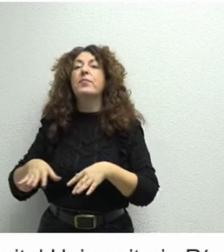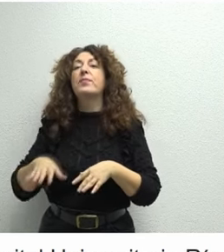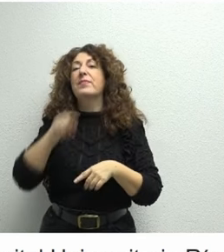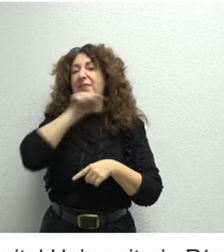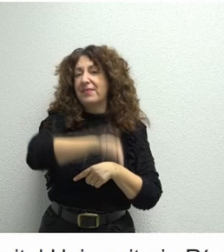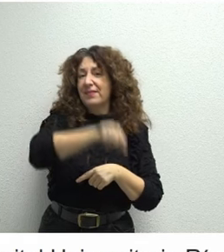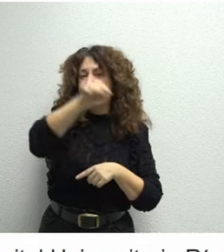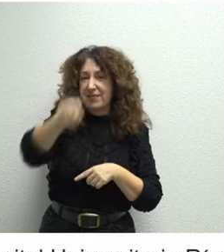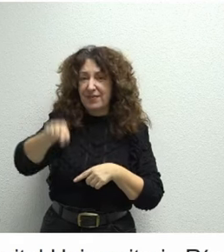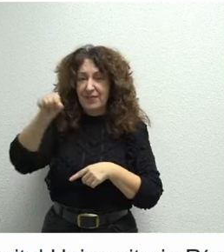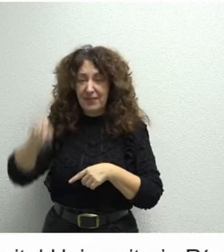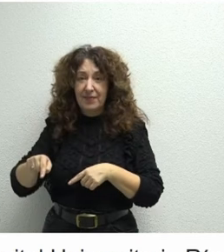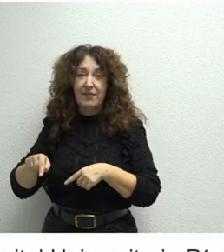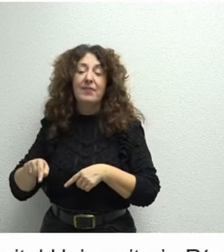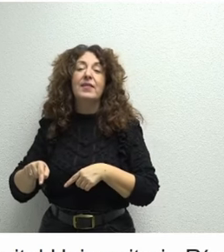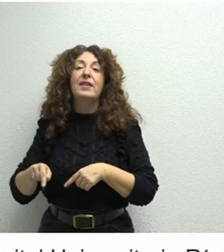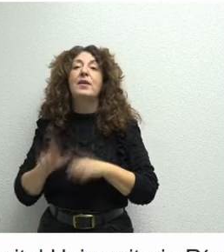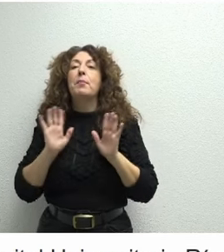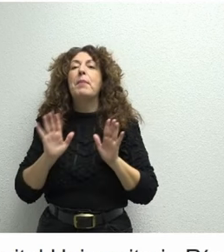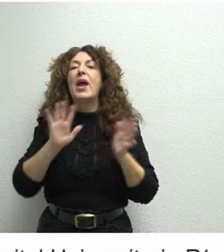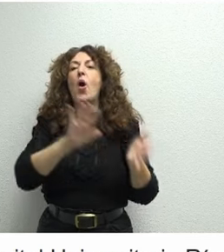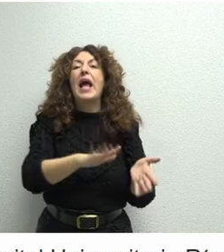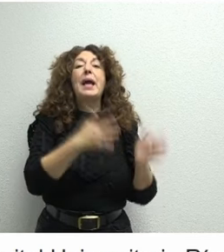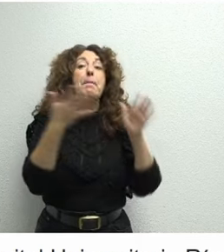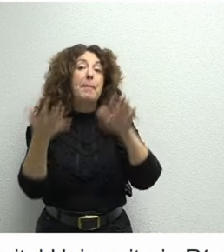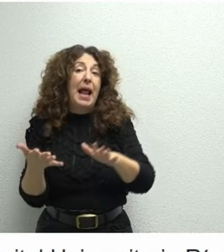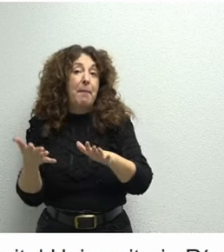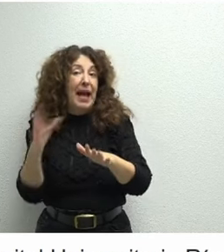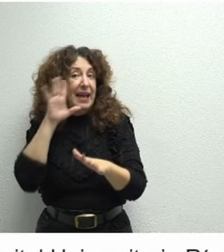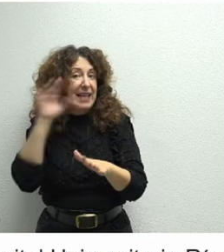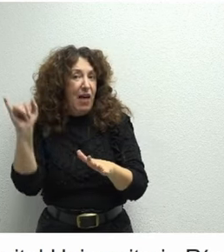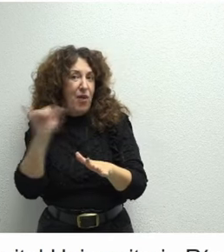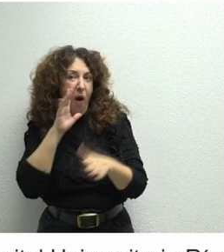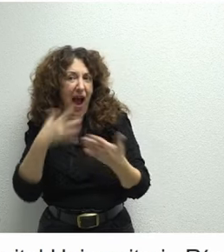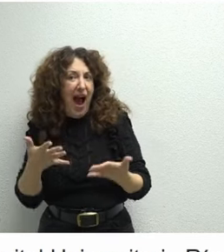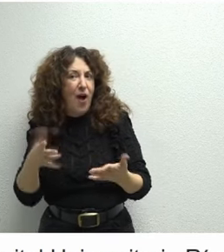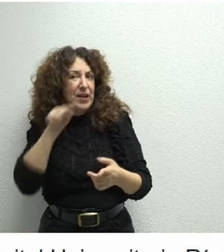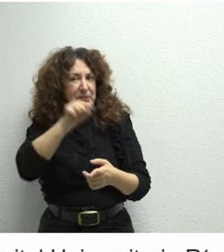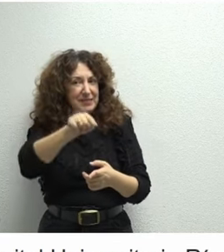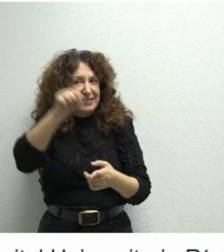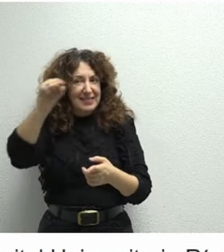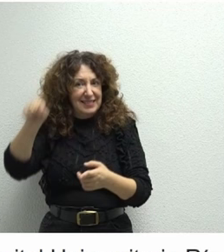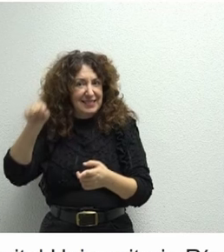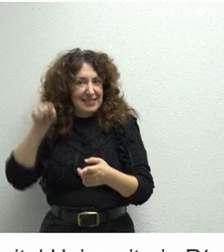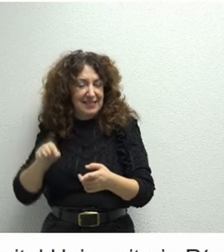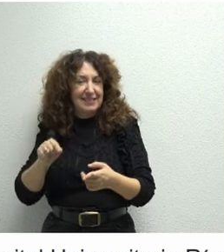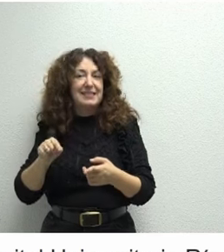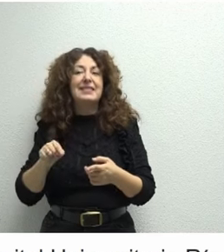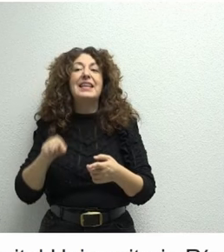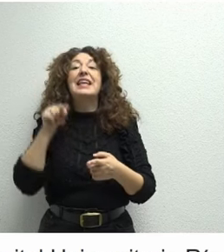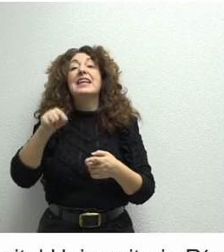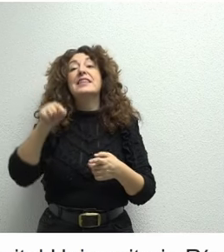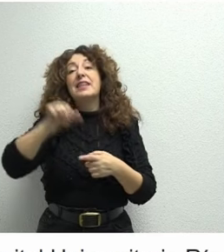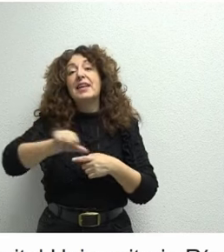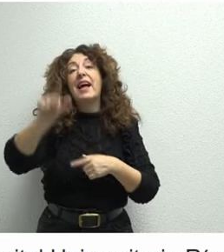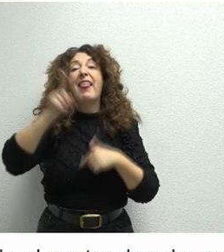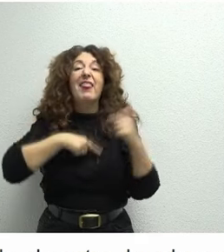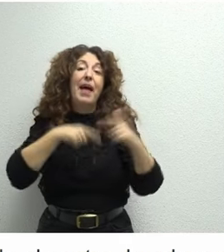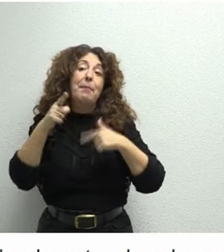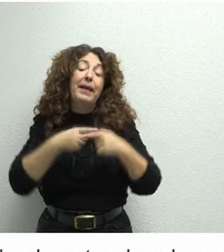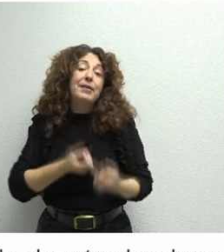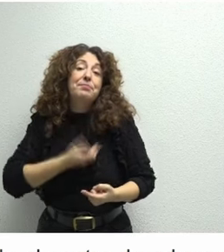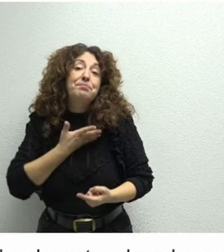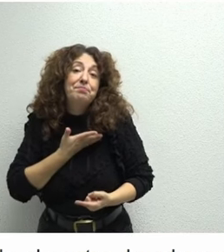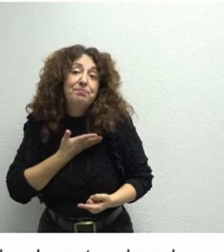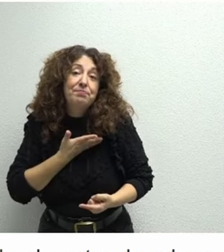pero tengo que deciros que ahí nos hemos quedado vale la implementación está en ello y esto por ahora depende de la voluntariedad y